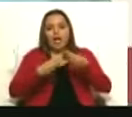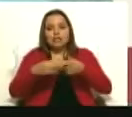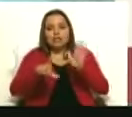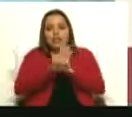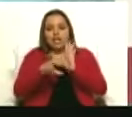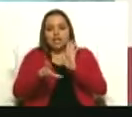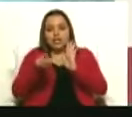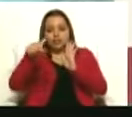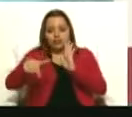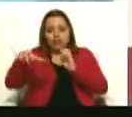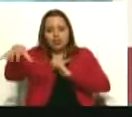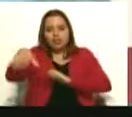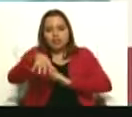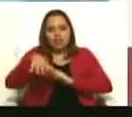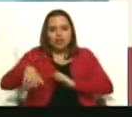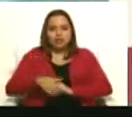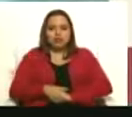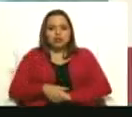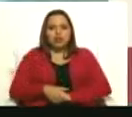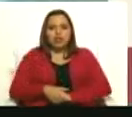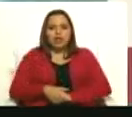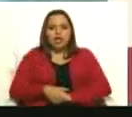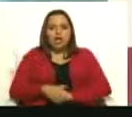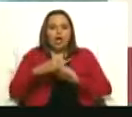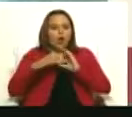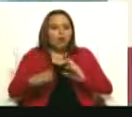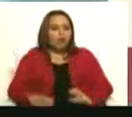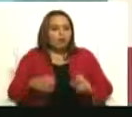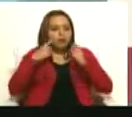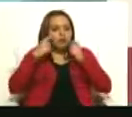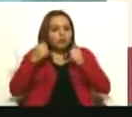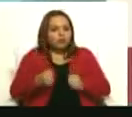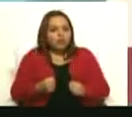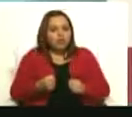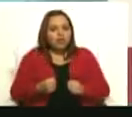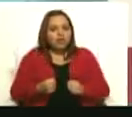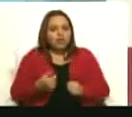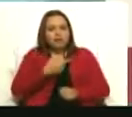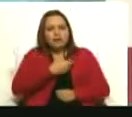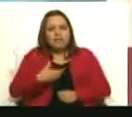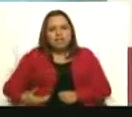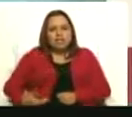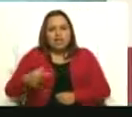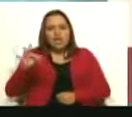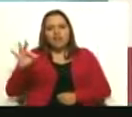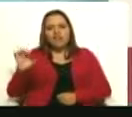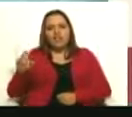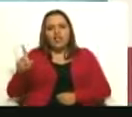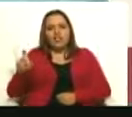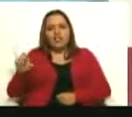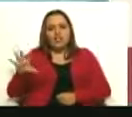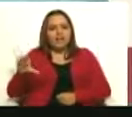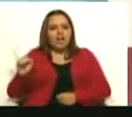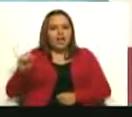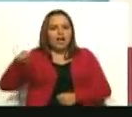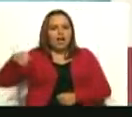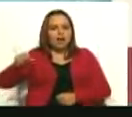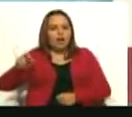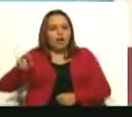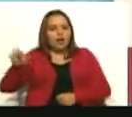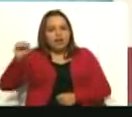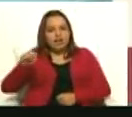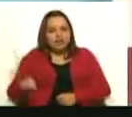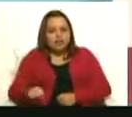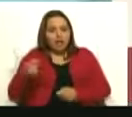esta región, a los cuerpos de seguridad, presidentes de Fedecámaras, presidentes de Consecomercio en el